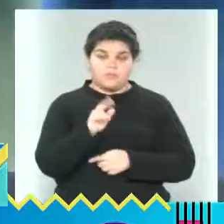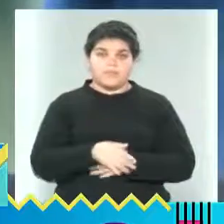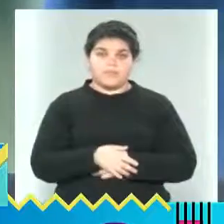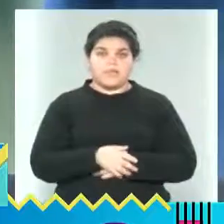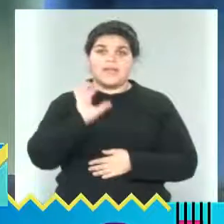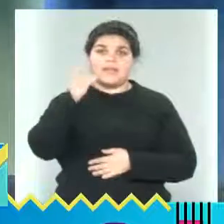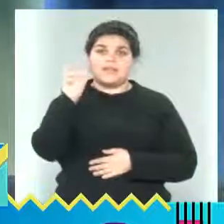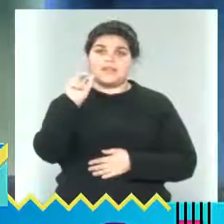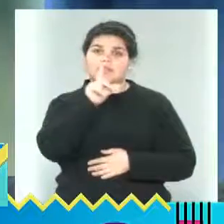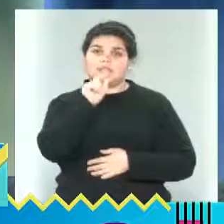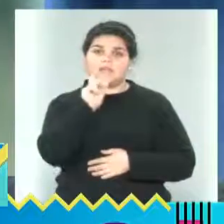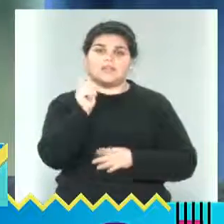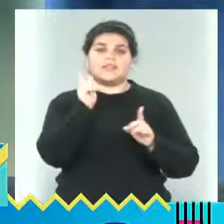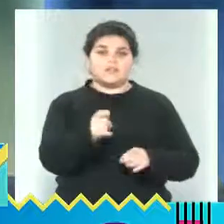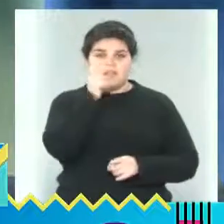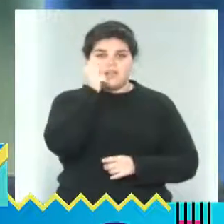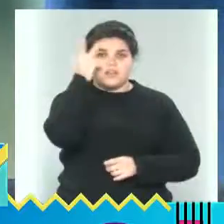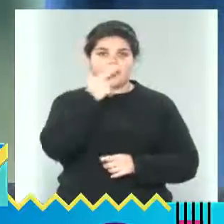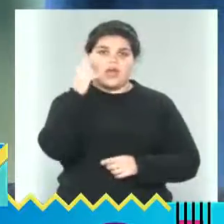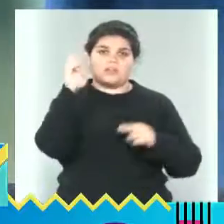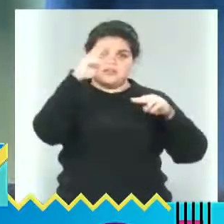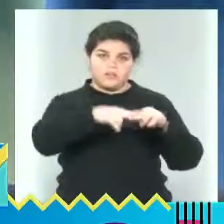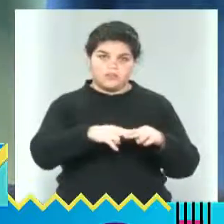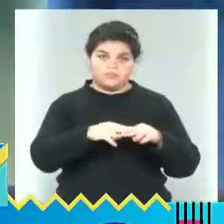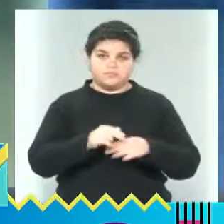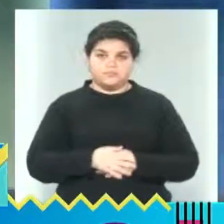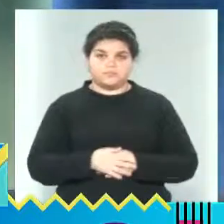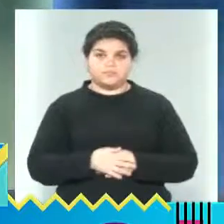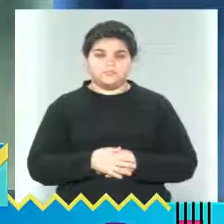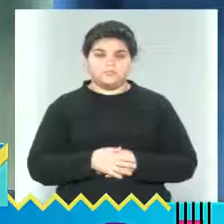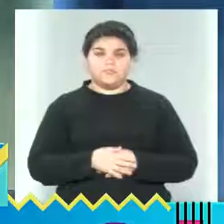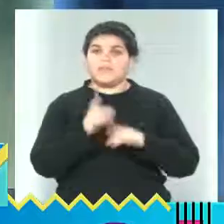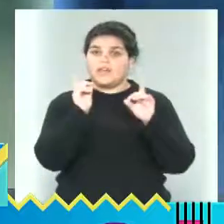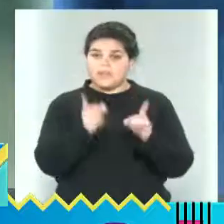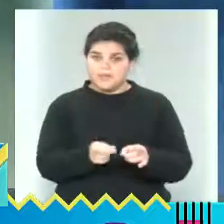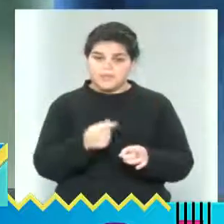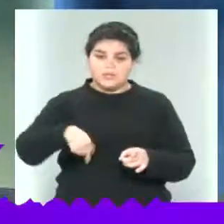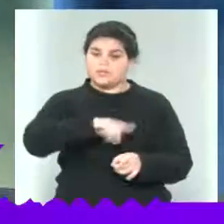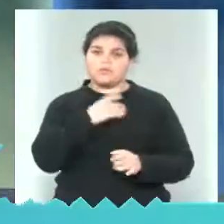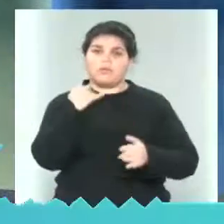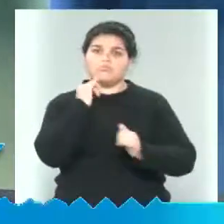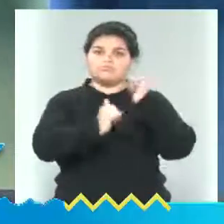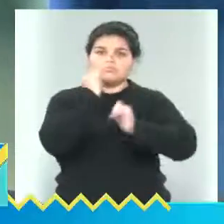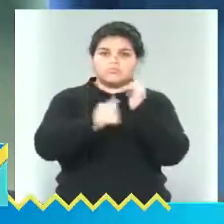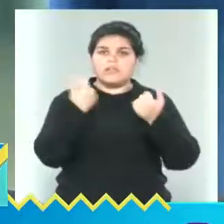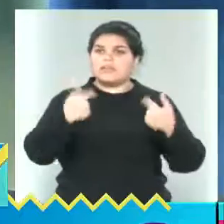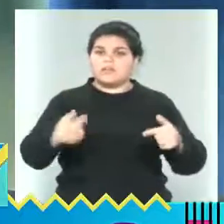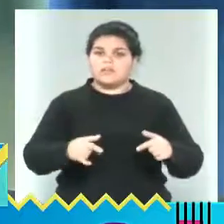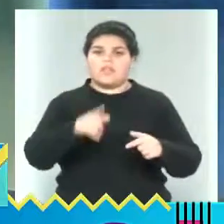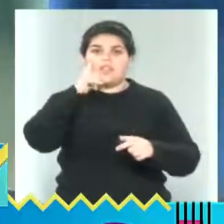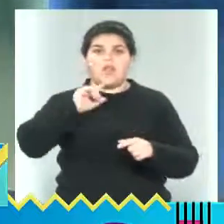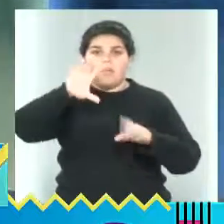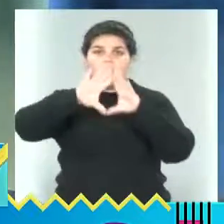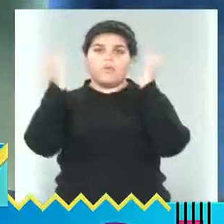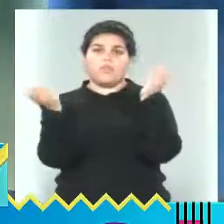www.universidad.com.ar, canal 30 TDA y por supuesto canal 22 de Supercanal Digital. Y por supuesto vamos a hablar del Día Mundial del Medio Ambiente